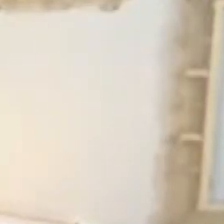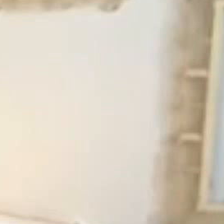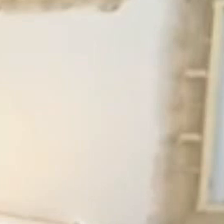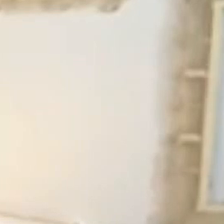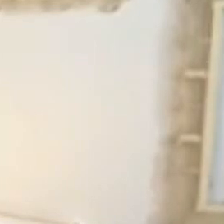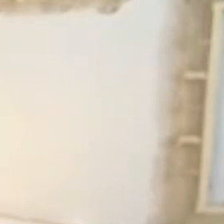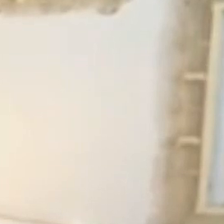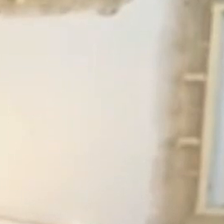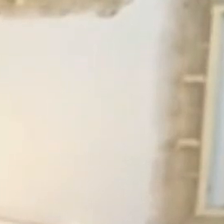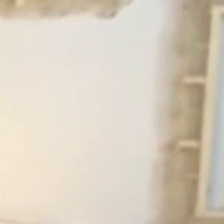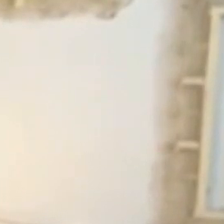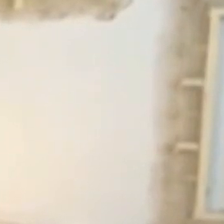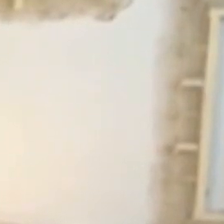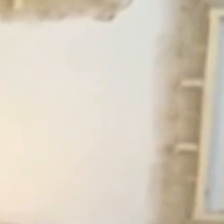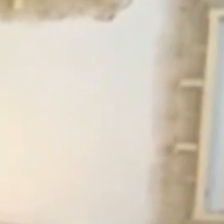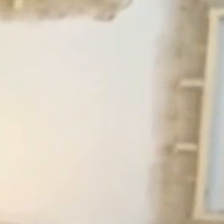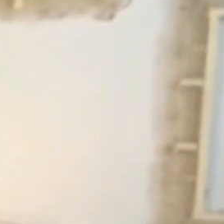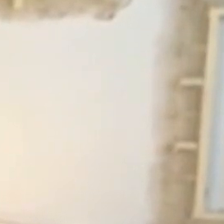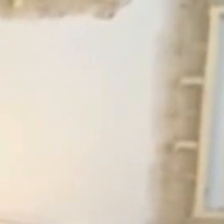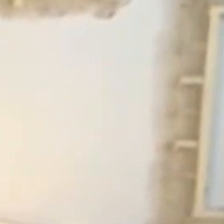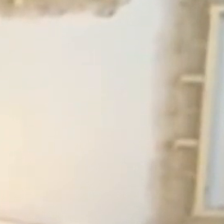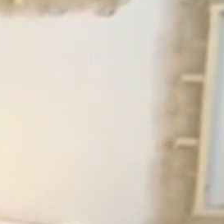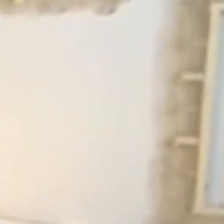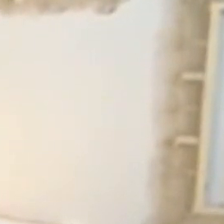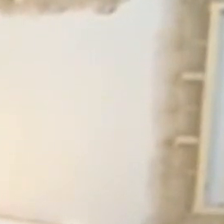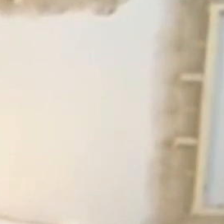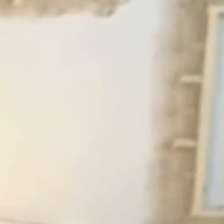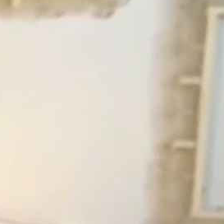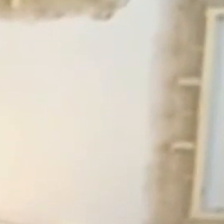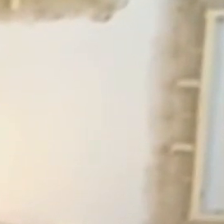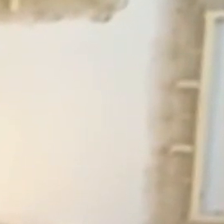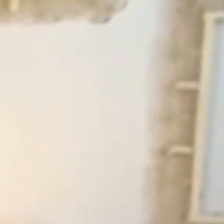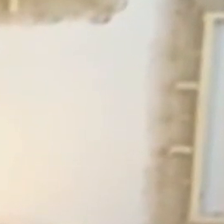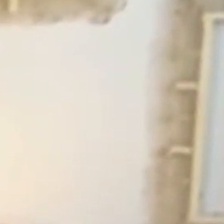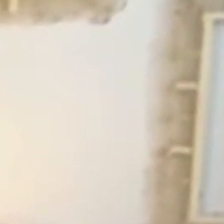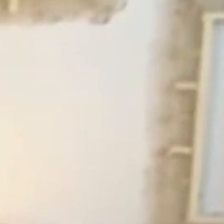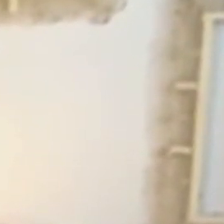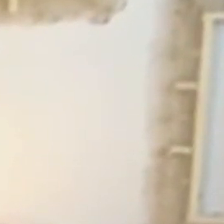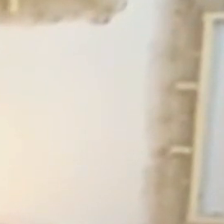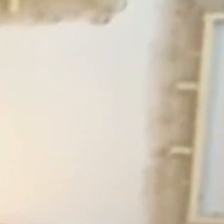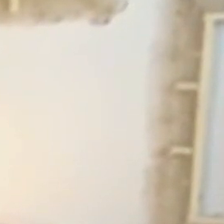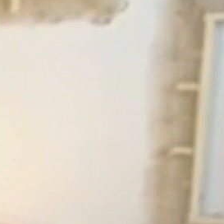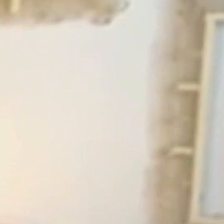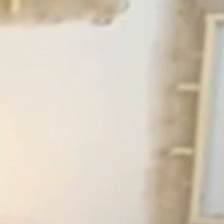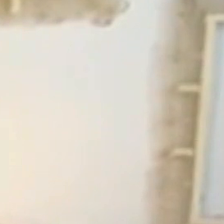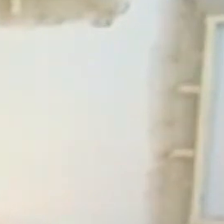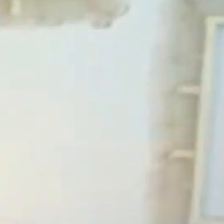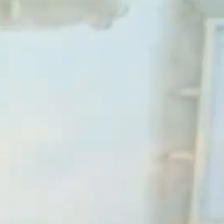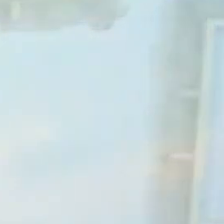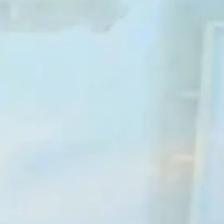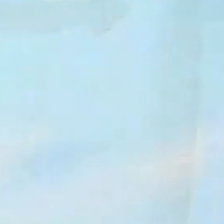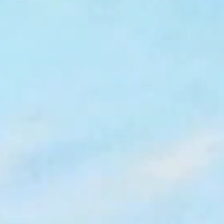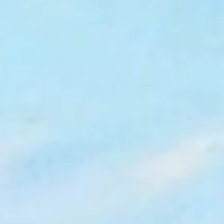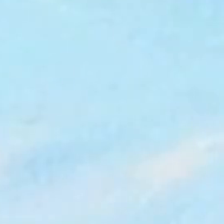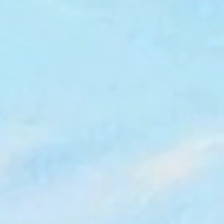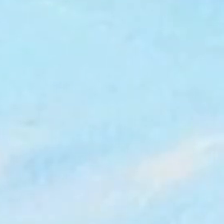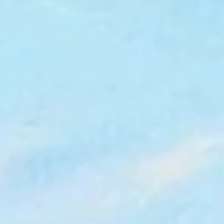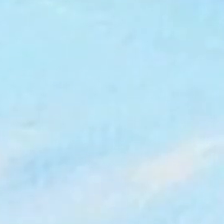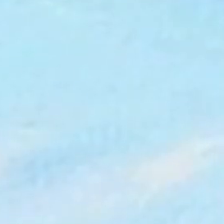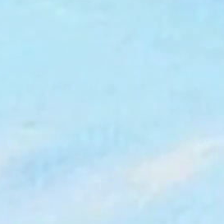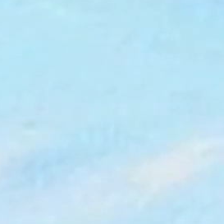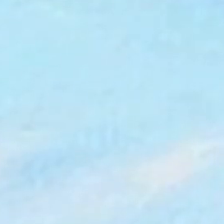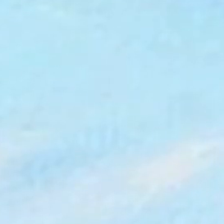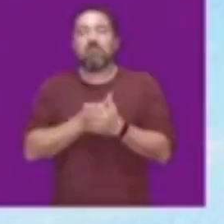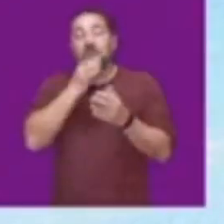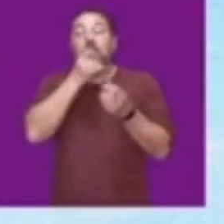lo cuento. Mejor lo cuentas con tus papás. Allá en tu cuarto, medio dormido, es